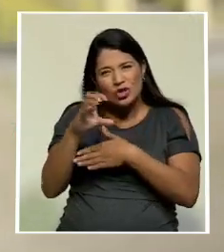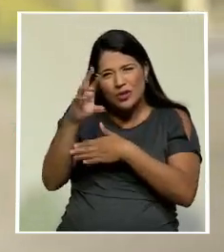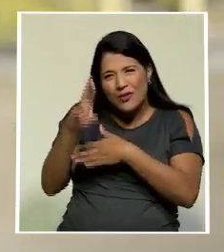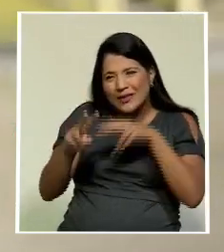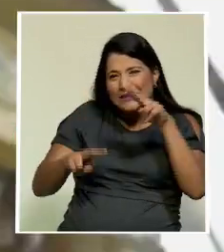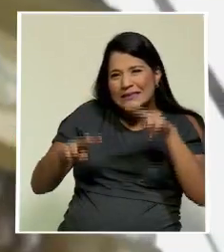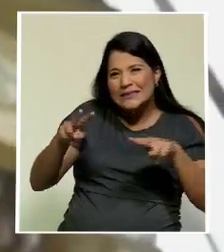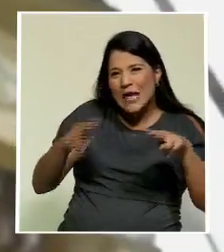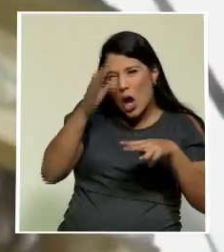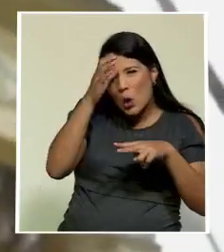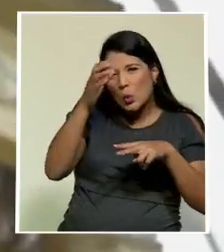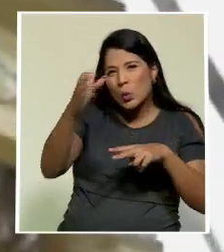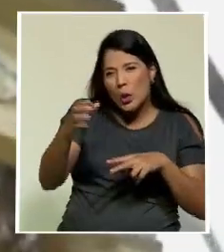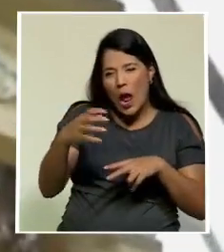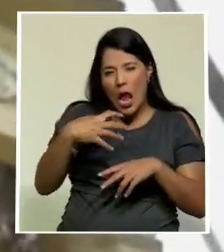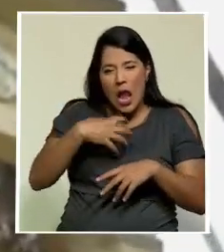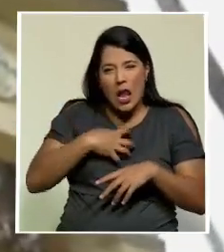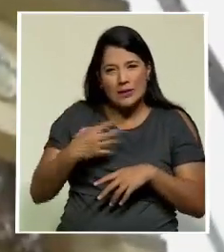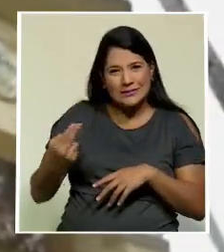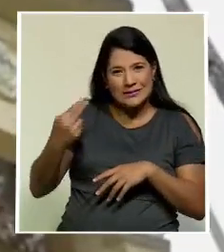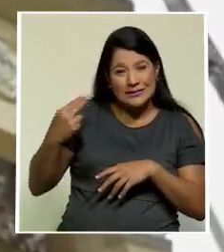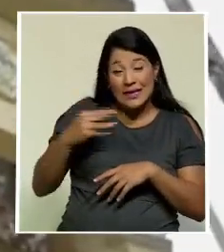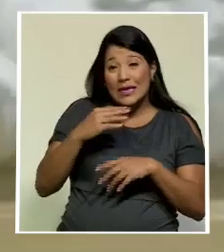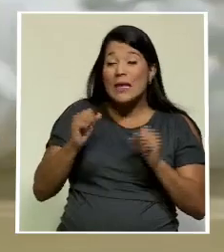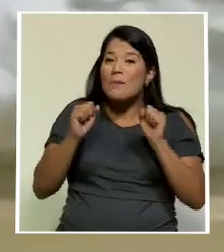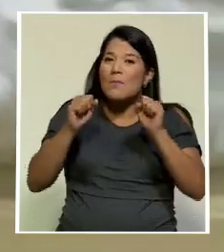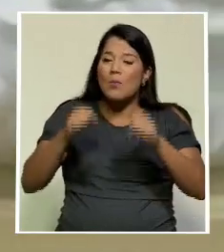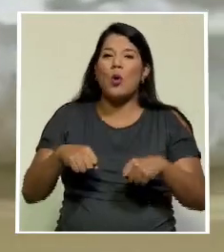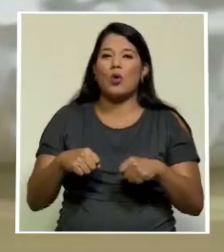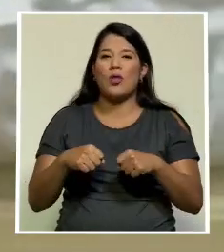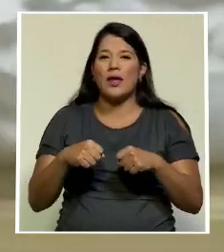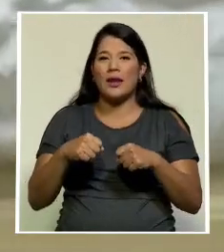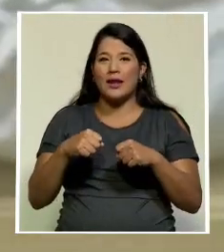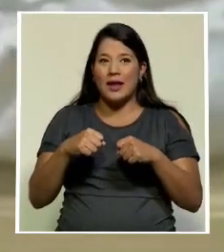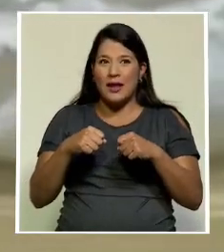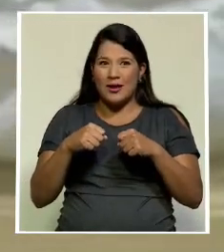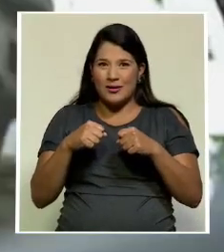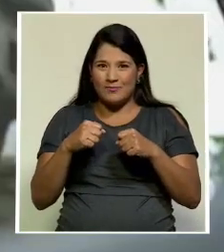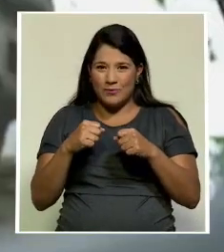patrimonios, y en la revitalización y poder de nuestra memoria compartida.